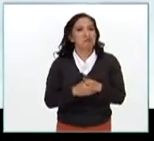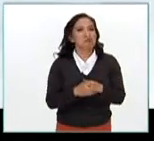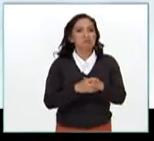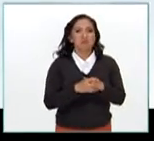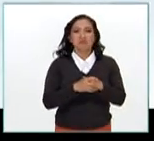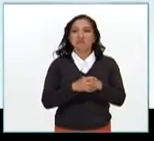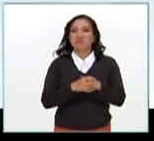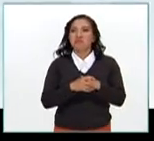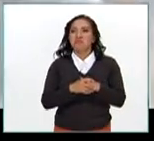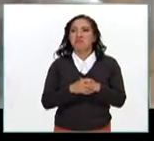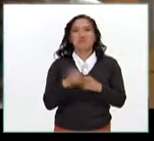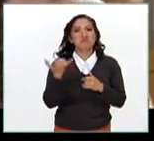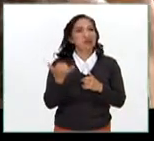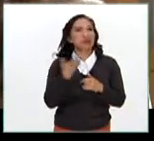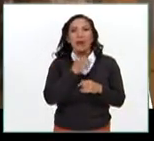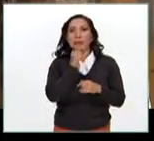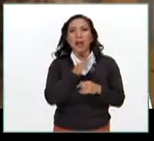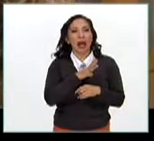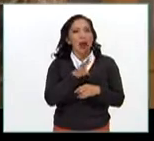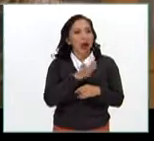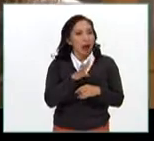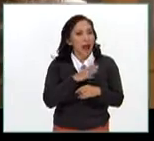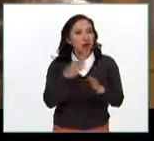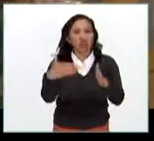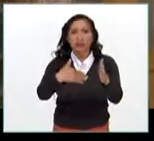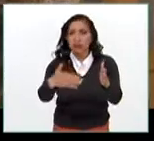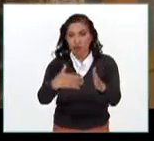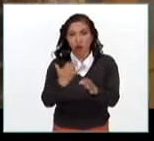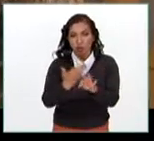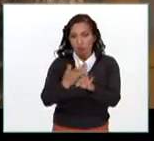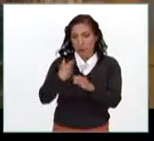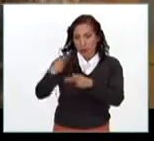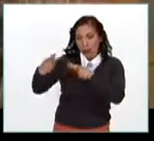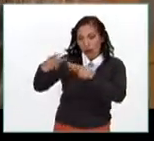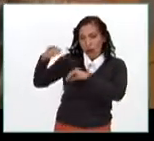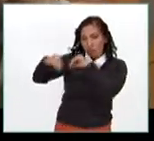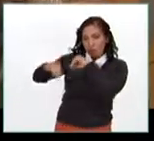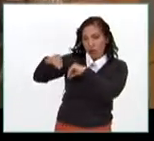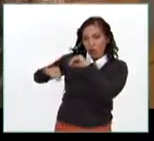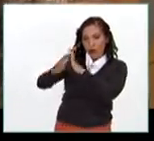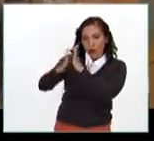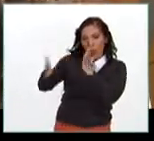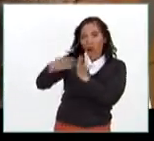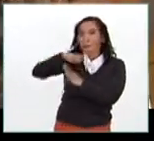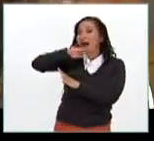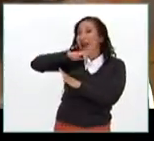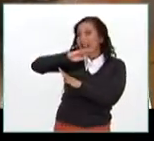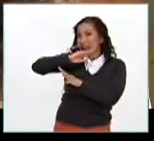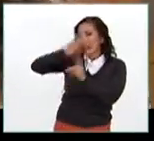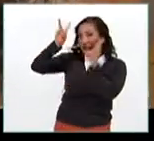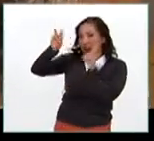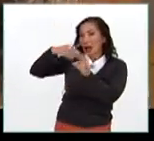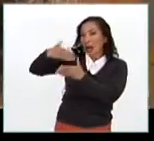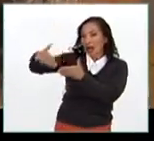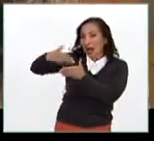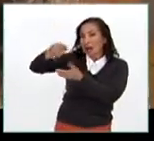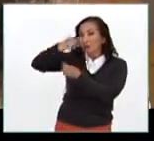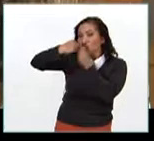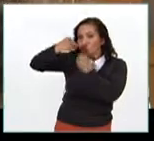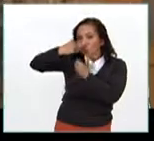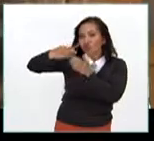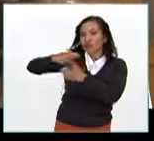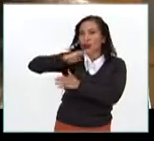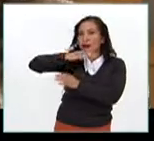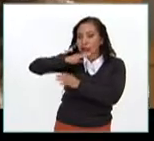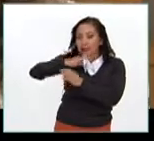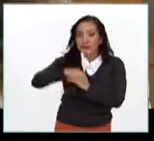historia, y tenemos por ahí cosas de cocina. Ahorita estamos haciendo algo sobre el maíz, las recetas del maíz.